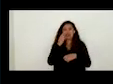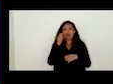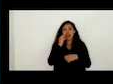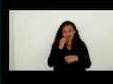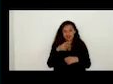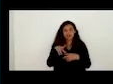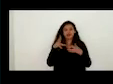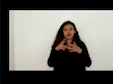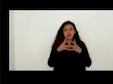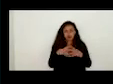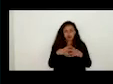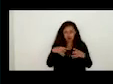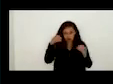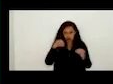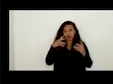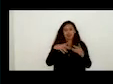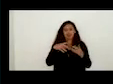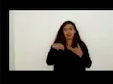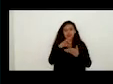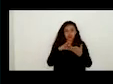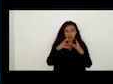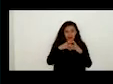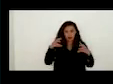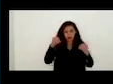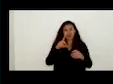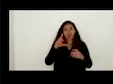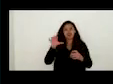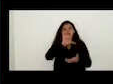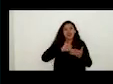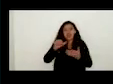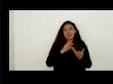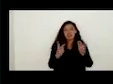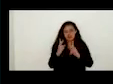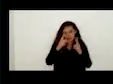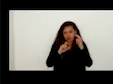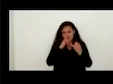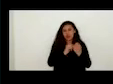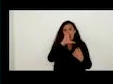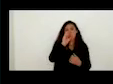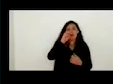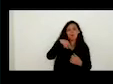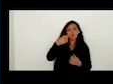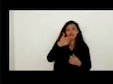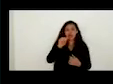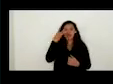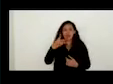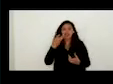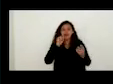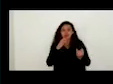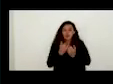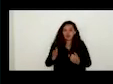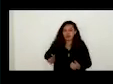calabaza, semillas de calabaza, en aceites vegetales, y omega 3, que no solamente es el salmón, que es el que se reconoce